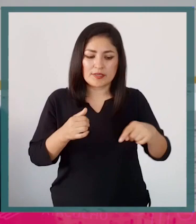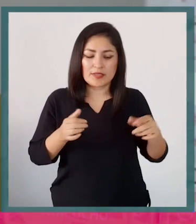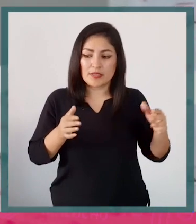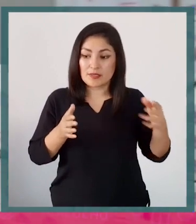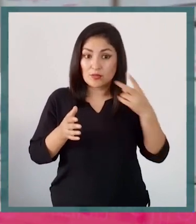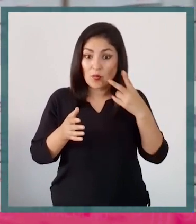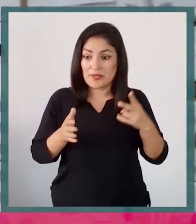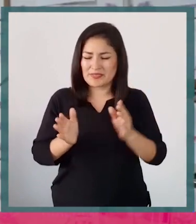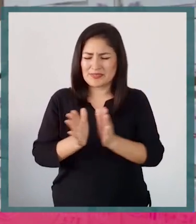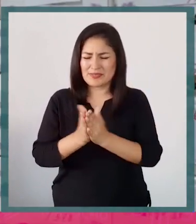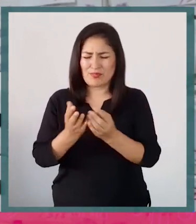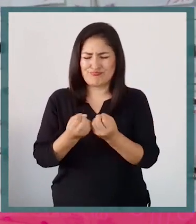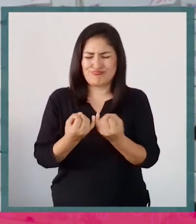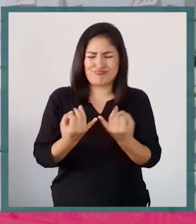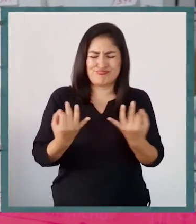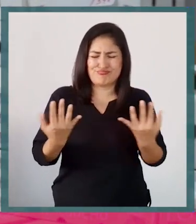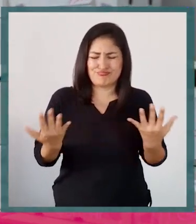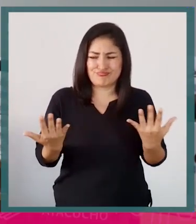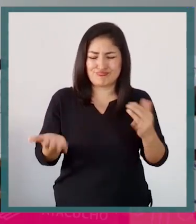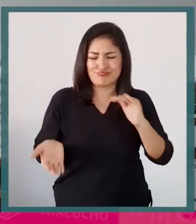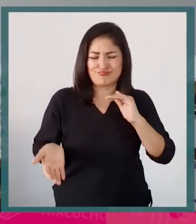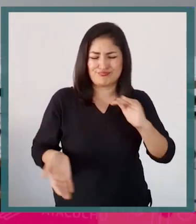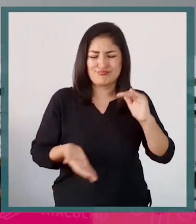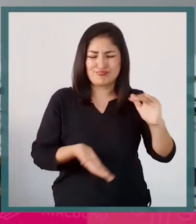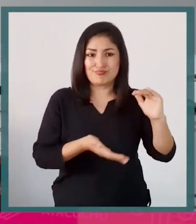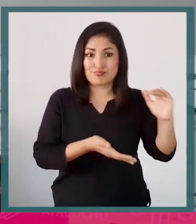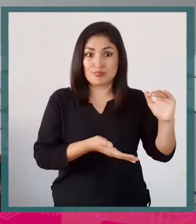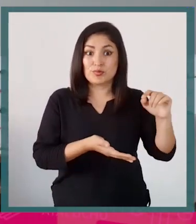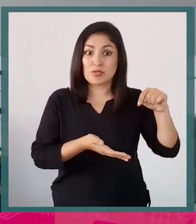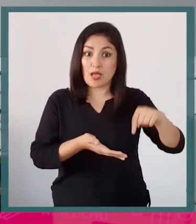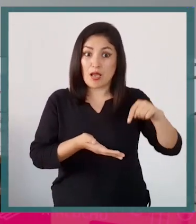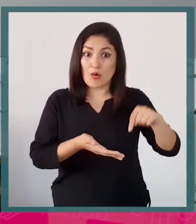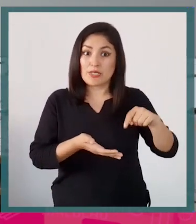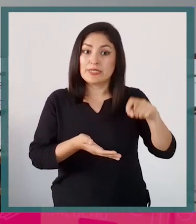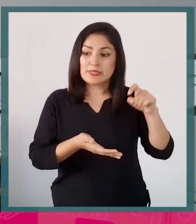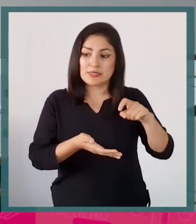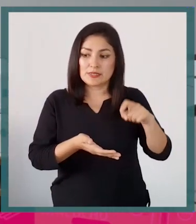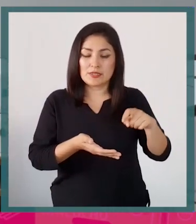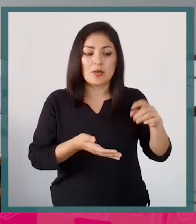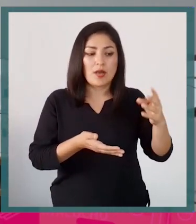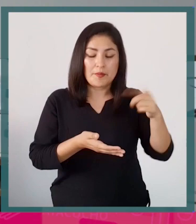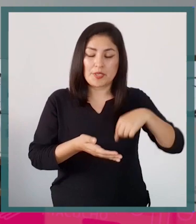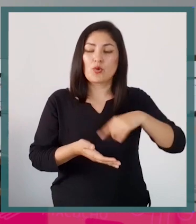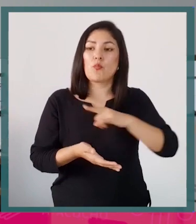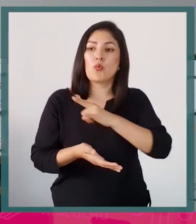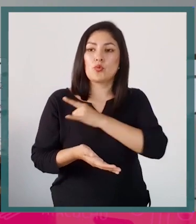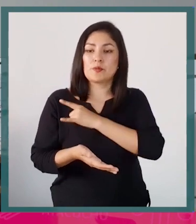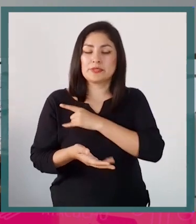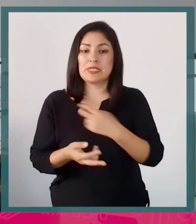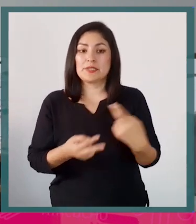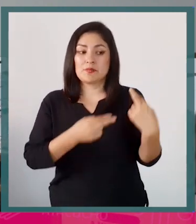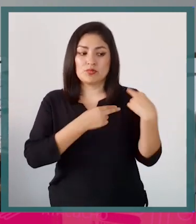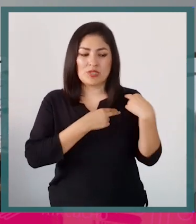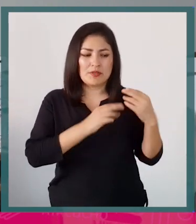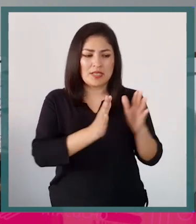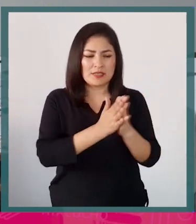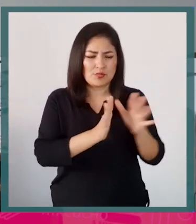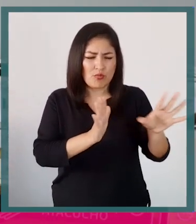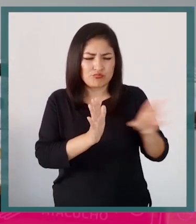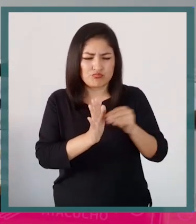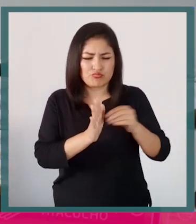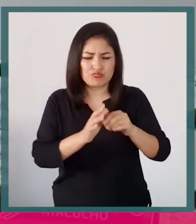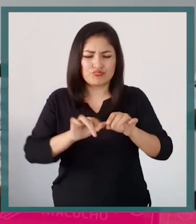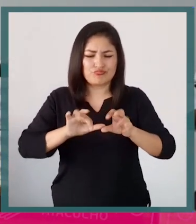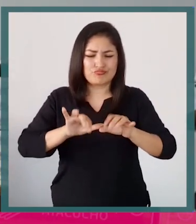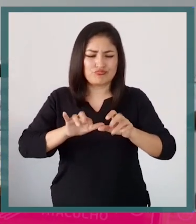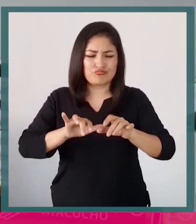salón. Acá están los manuscritos de Basadre. En una segunda fase, nos corresponde a nosotros como universidad hacer la digitalización de estos libros.